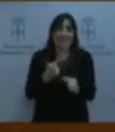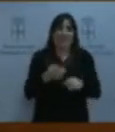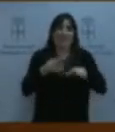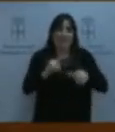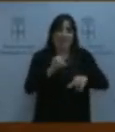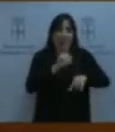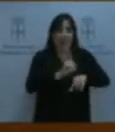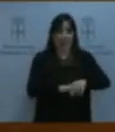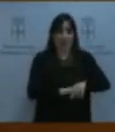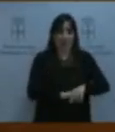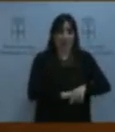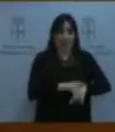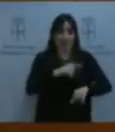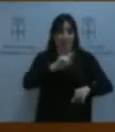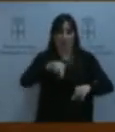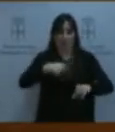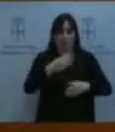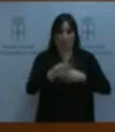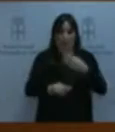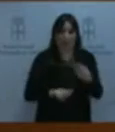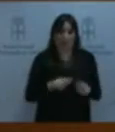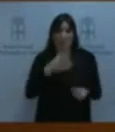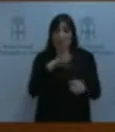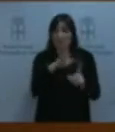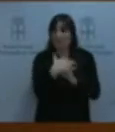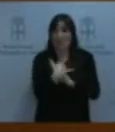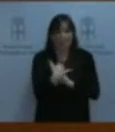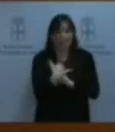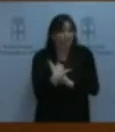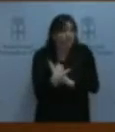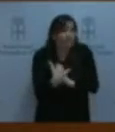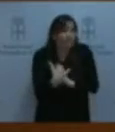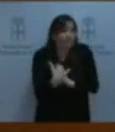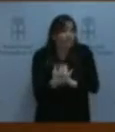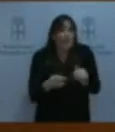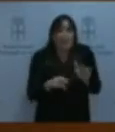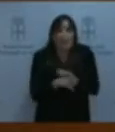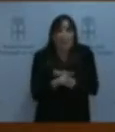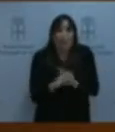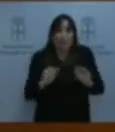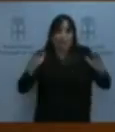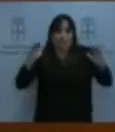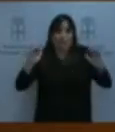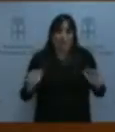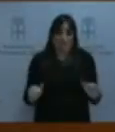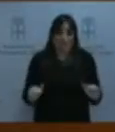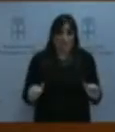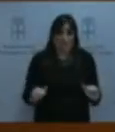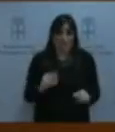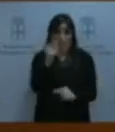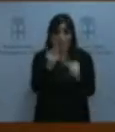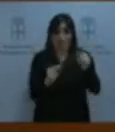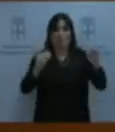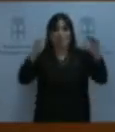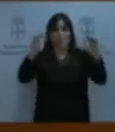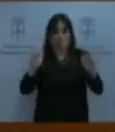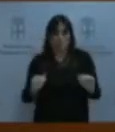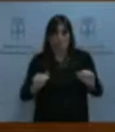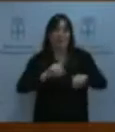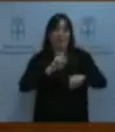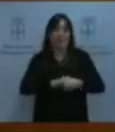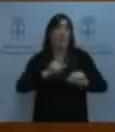un escenario en el que tenemos menos recursos, menos presupuesto y menos tiempo, porque además ha cambiado la ley de contratos,